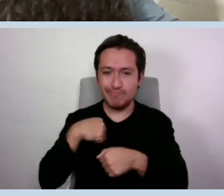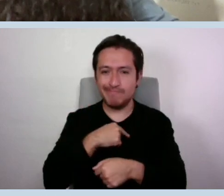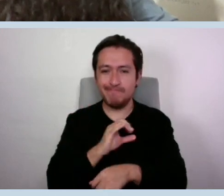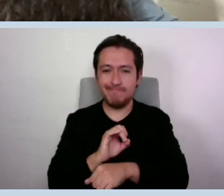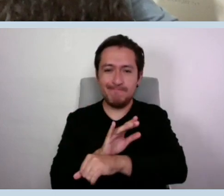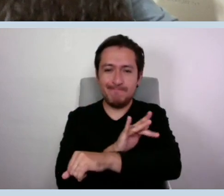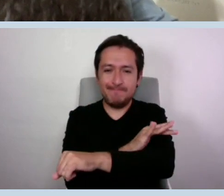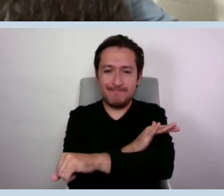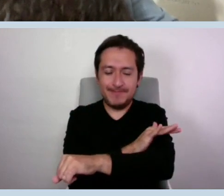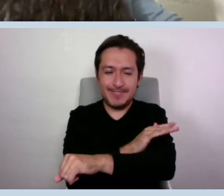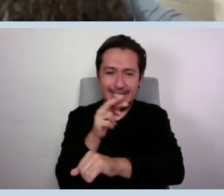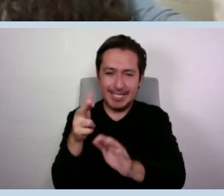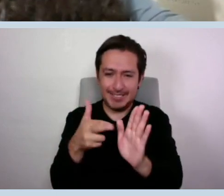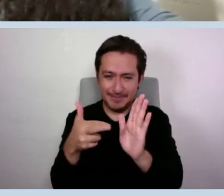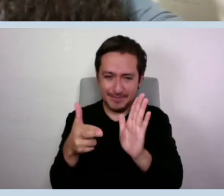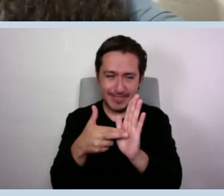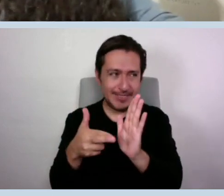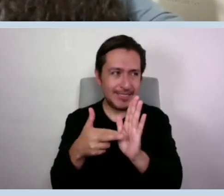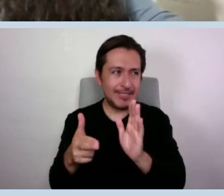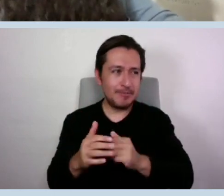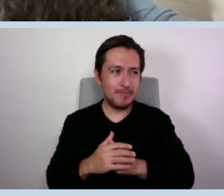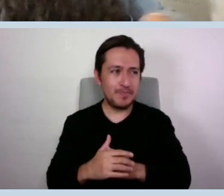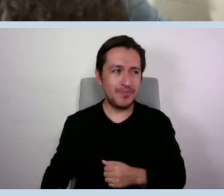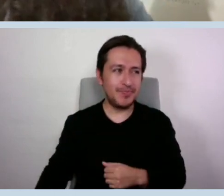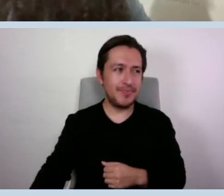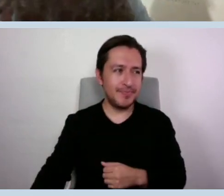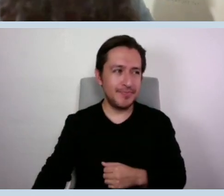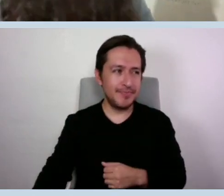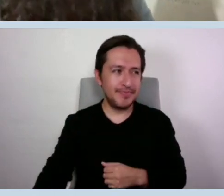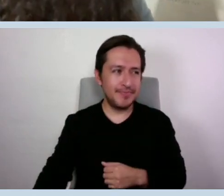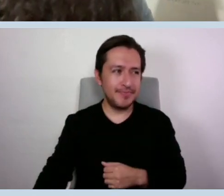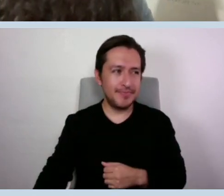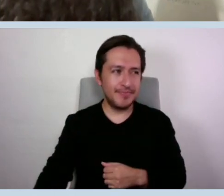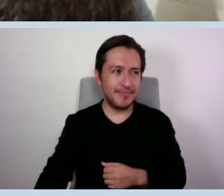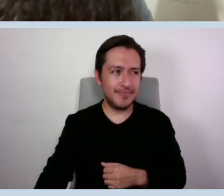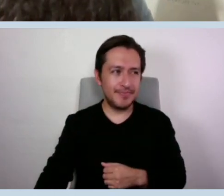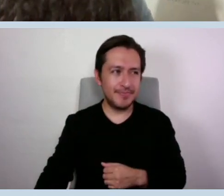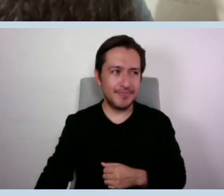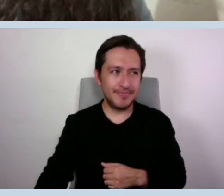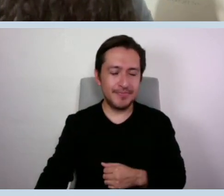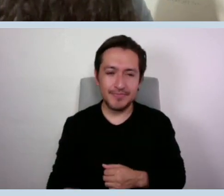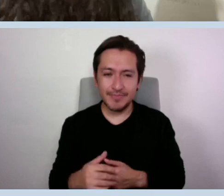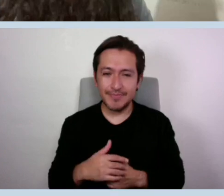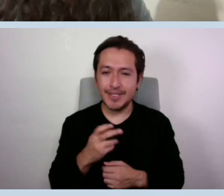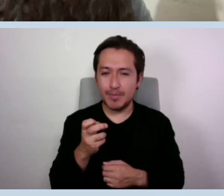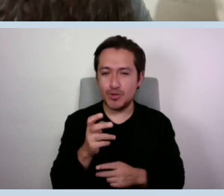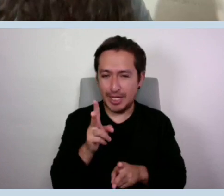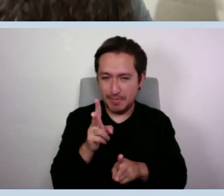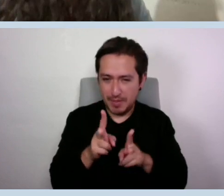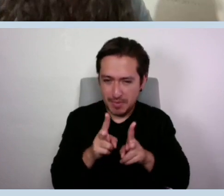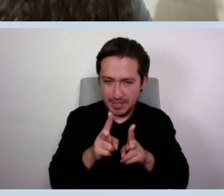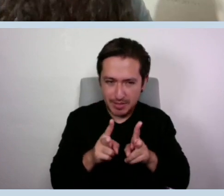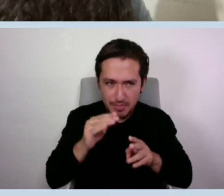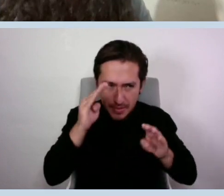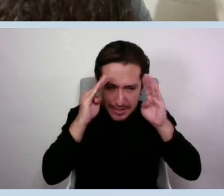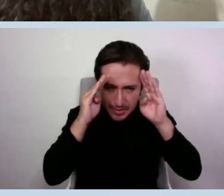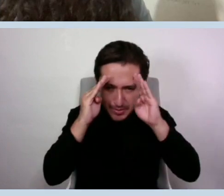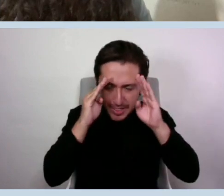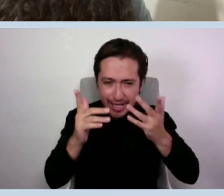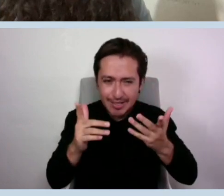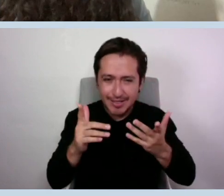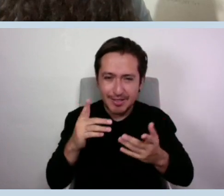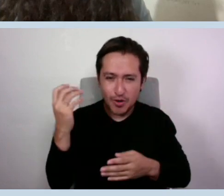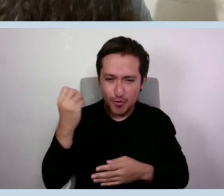de ser el objetar de esta instalación que estamos planeando ya la conversación no se pierdan esa información